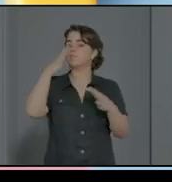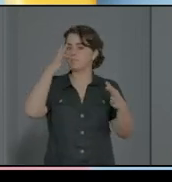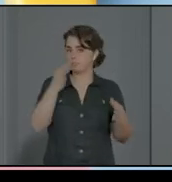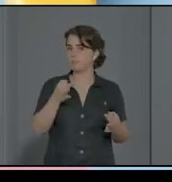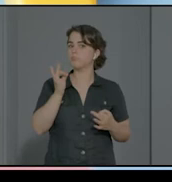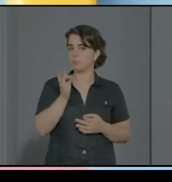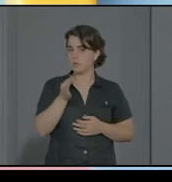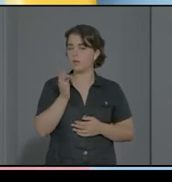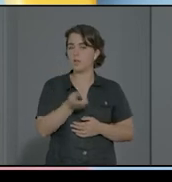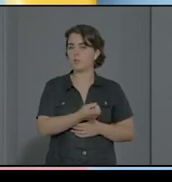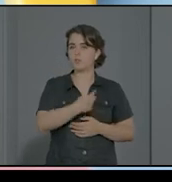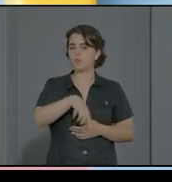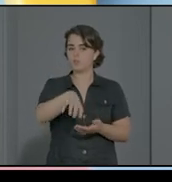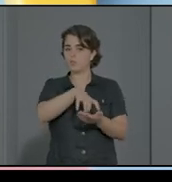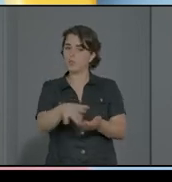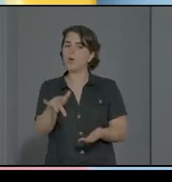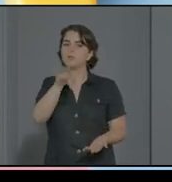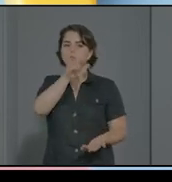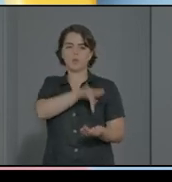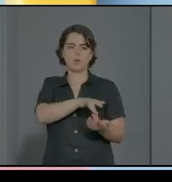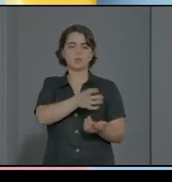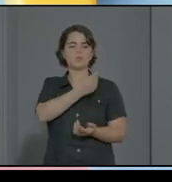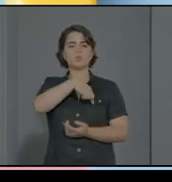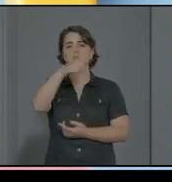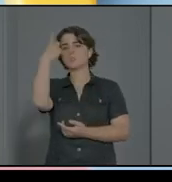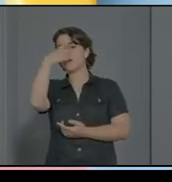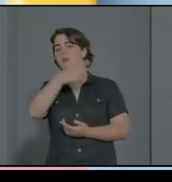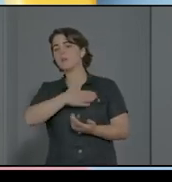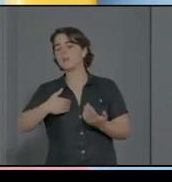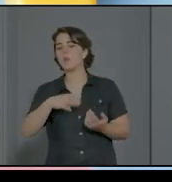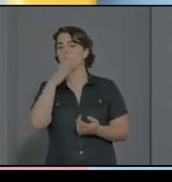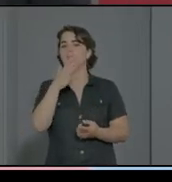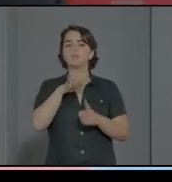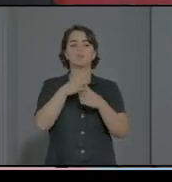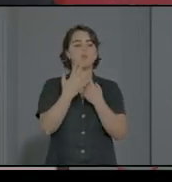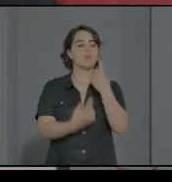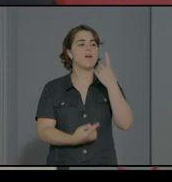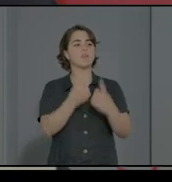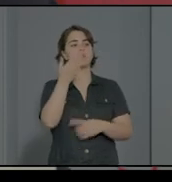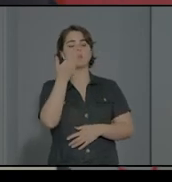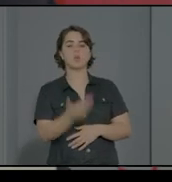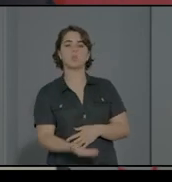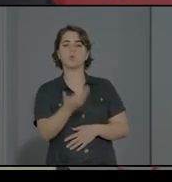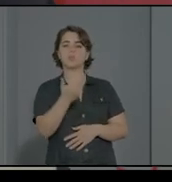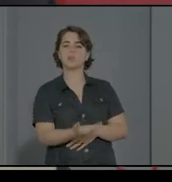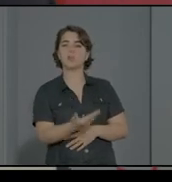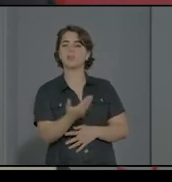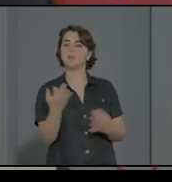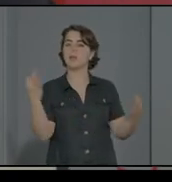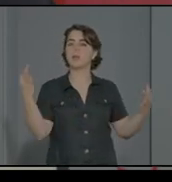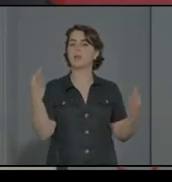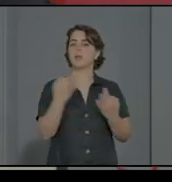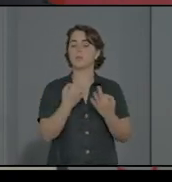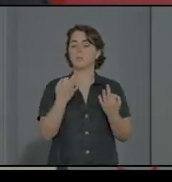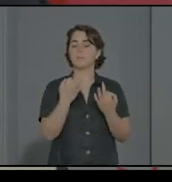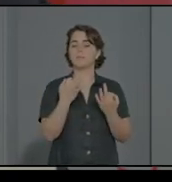tenemos esta duda. Queremos saber por qué en algunos casos es importante la presencia de